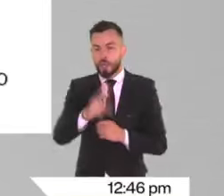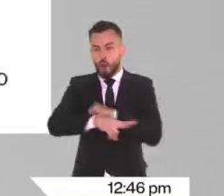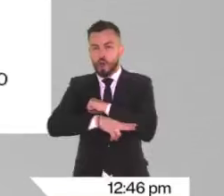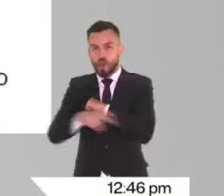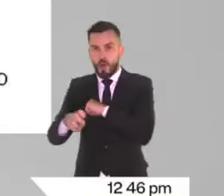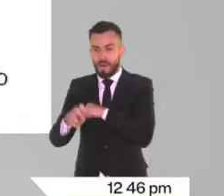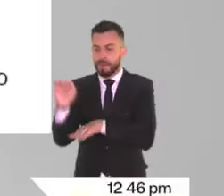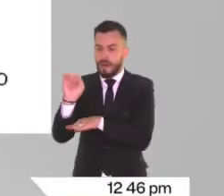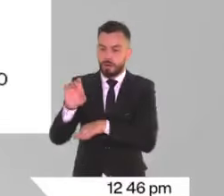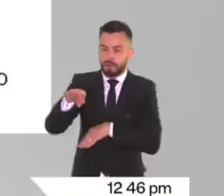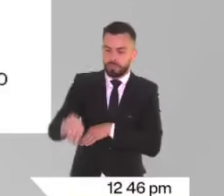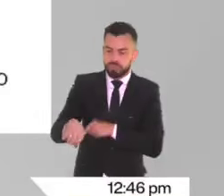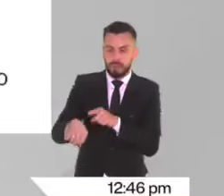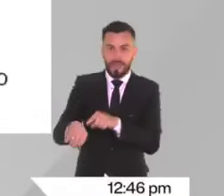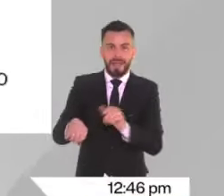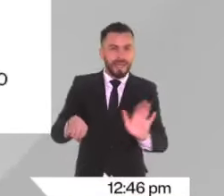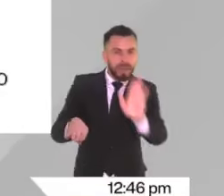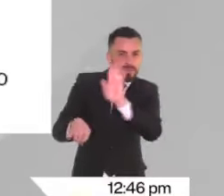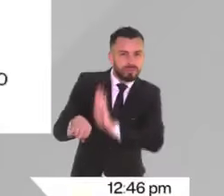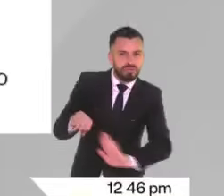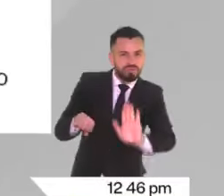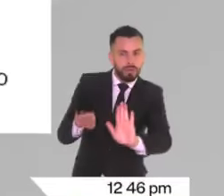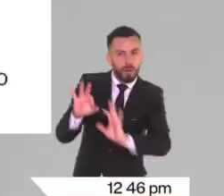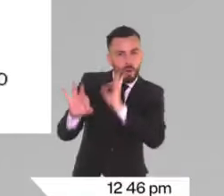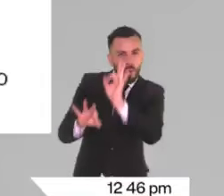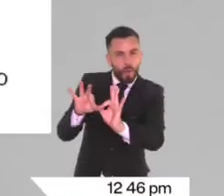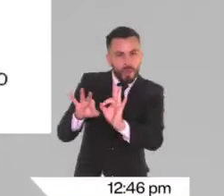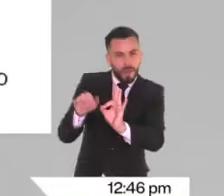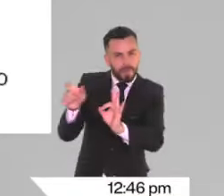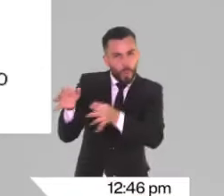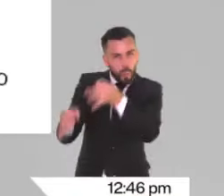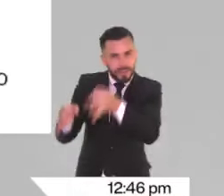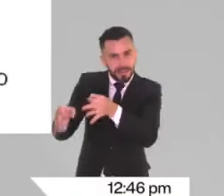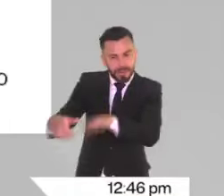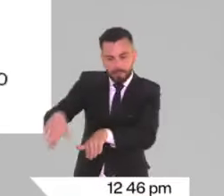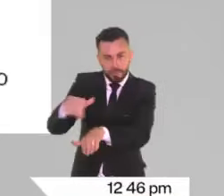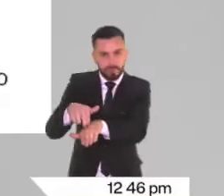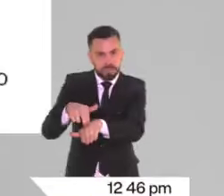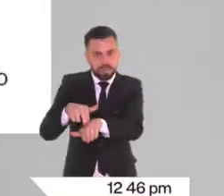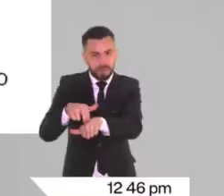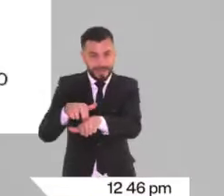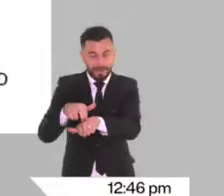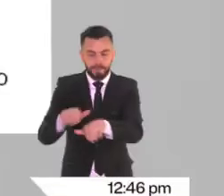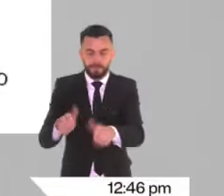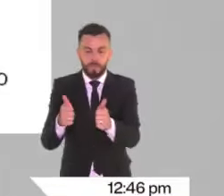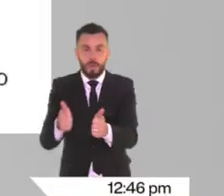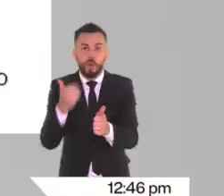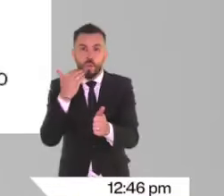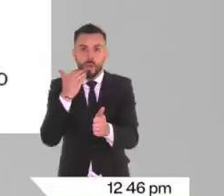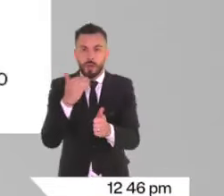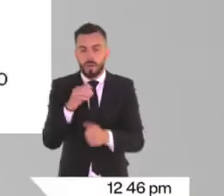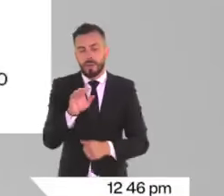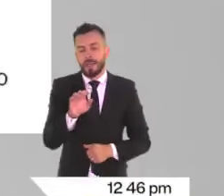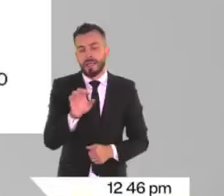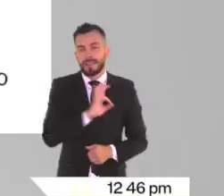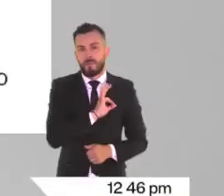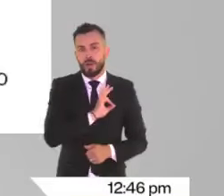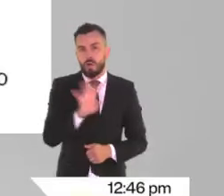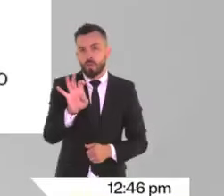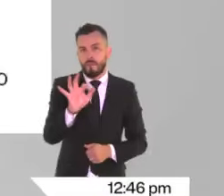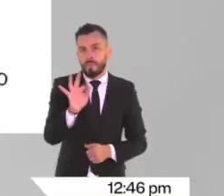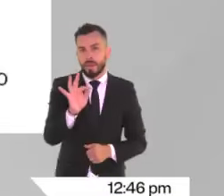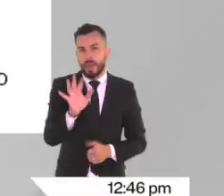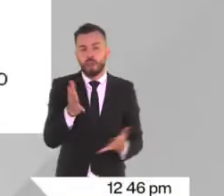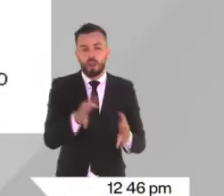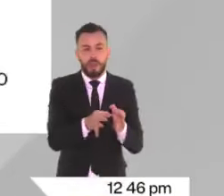de magistrado de la Corte Constitucional. El evento dejó una persona muerta. Los hechos ocurrieron el sábado 9:30 p.m., Barrio Tejar,